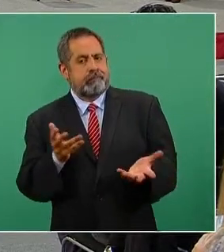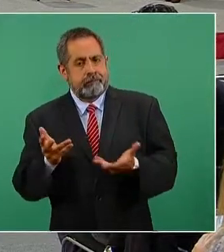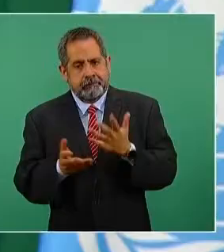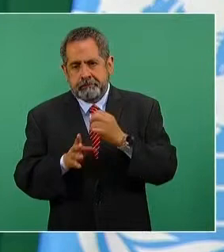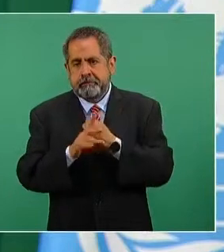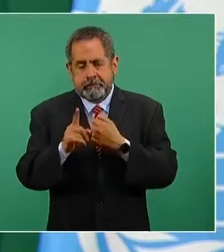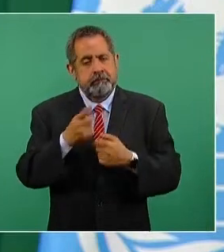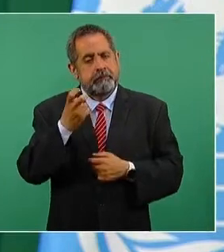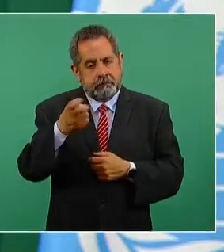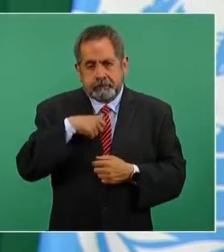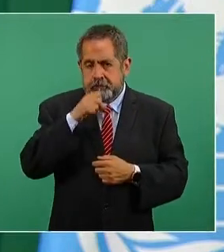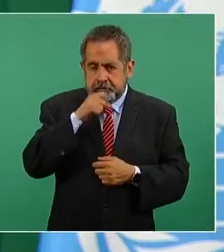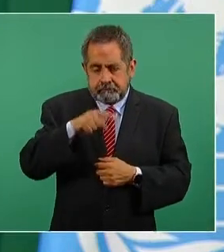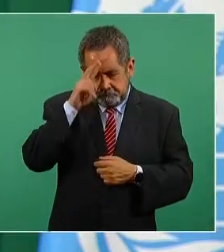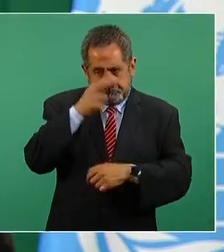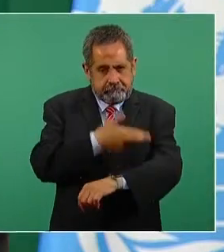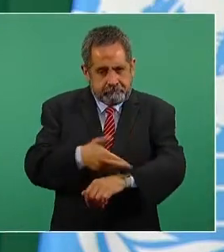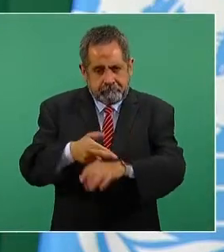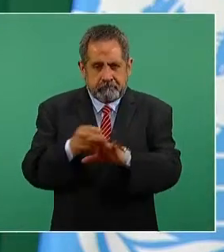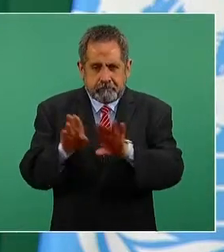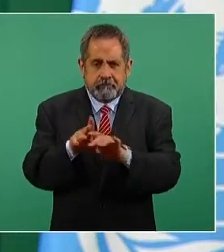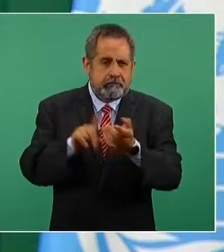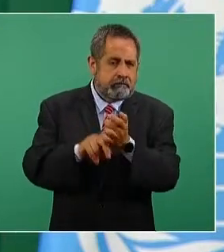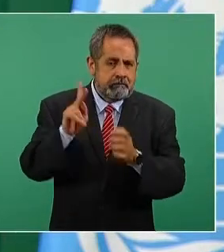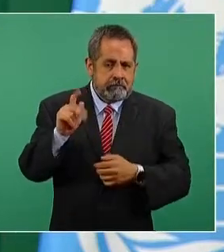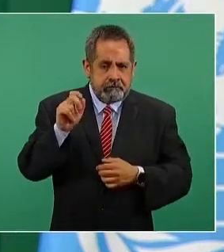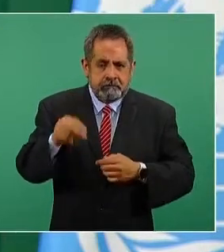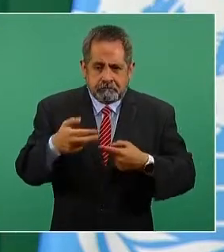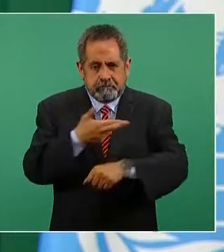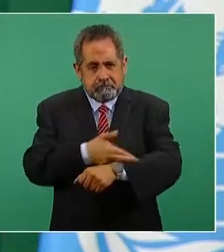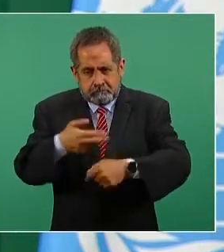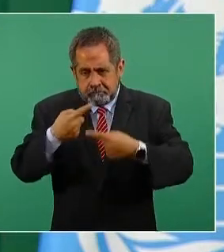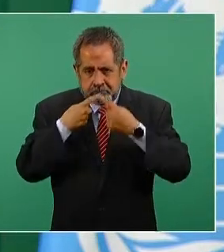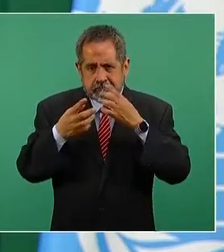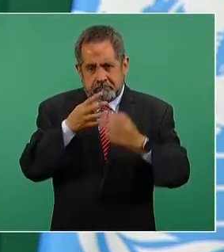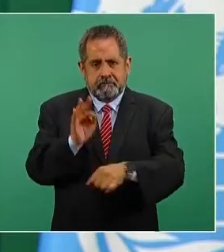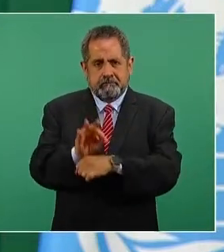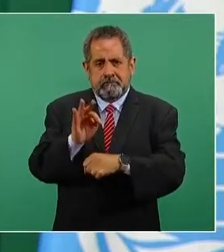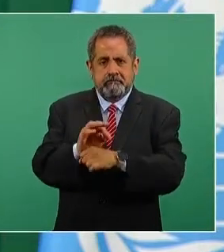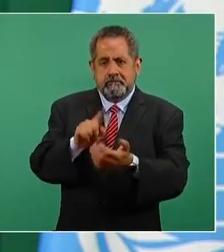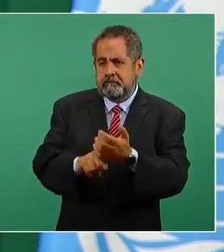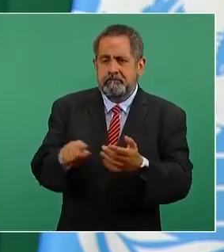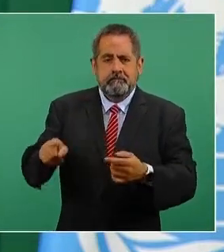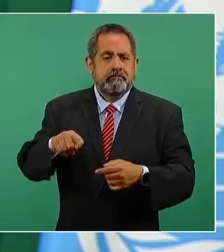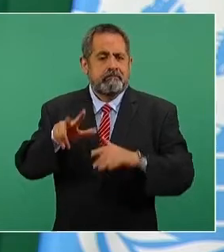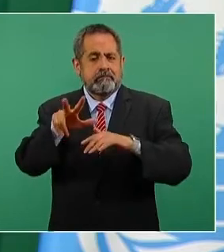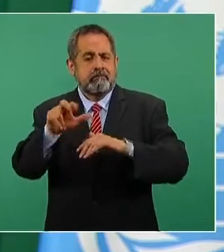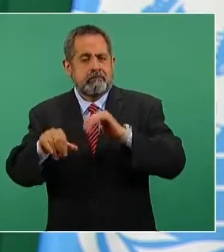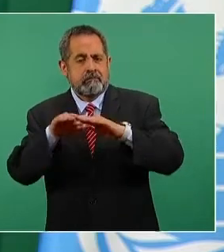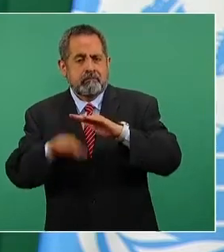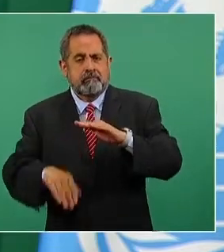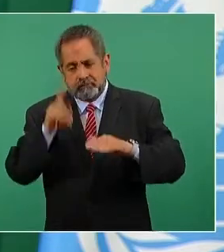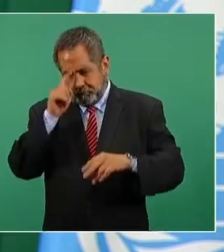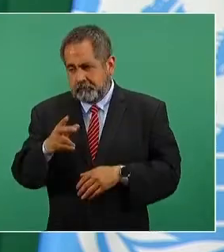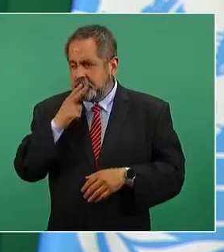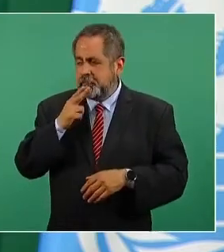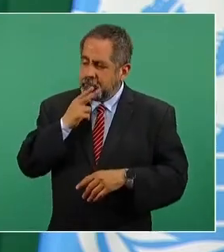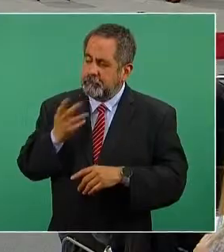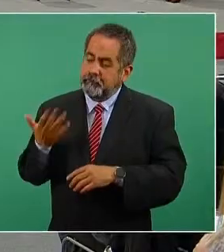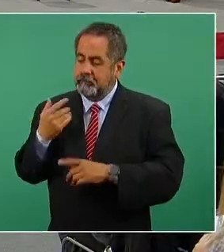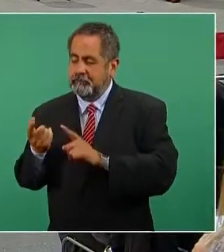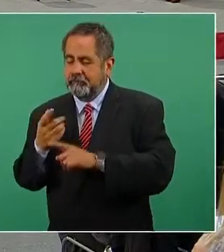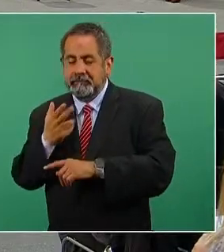también estamos diseñando una serie de medidas para proteger a esos menores y que no se dé ese tráfico, no se dé ese